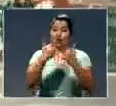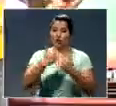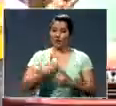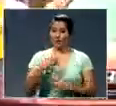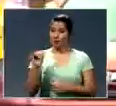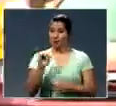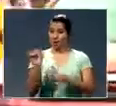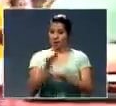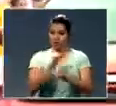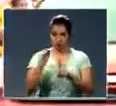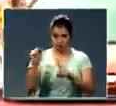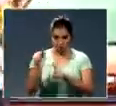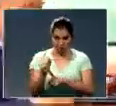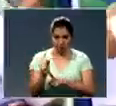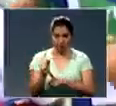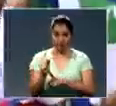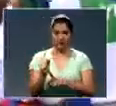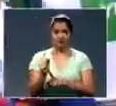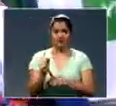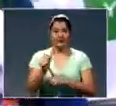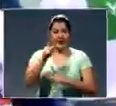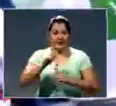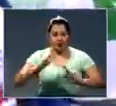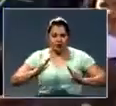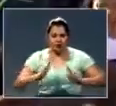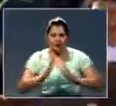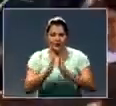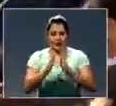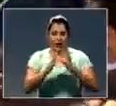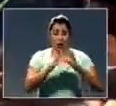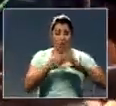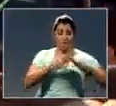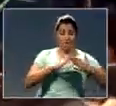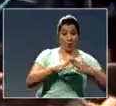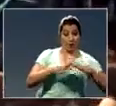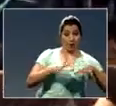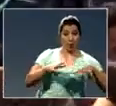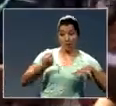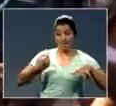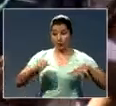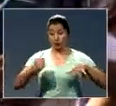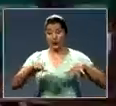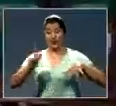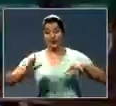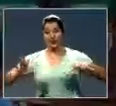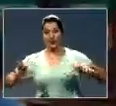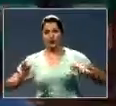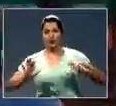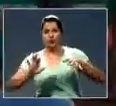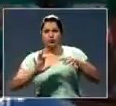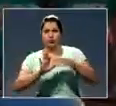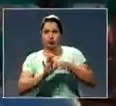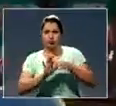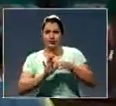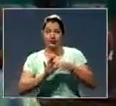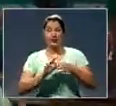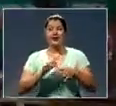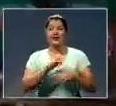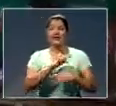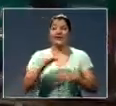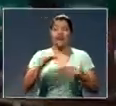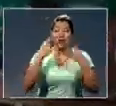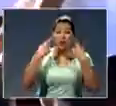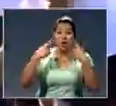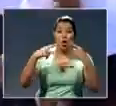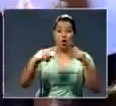sociedad: acercarnos. Tomar conciencia de lo lejos que estamos de aquello que tenemos más cerca.